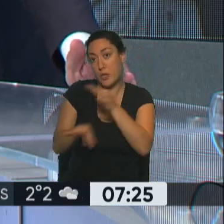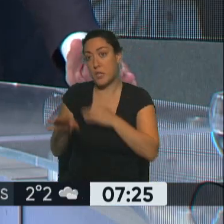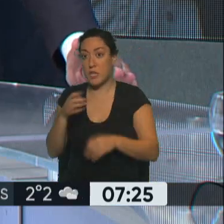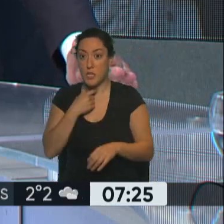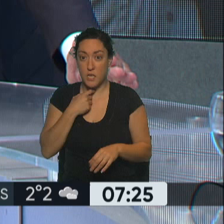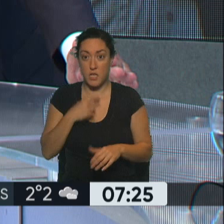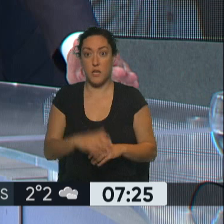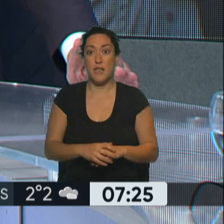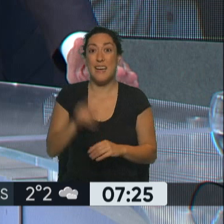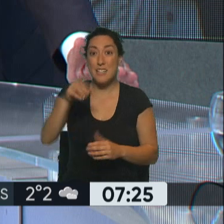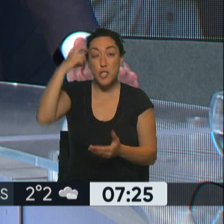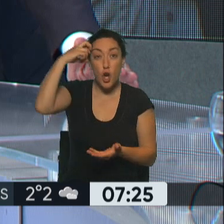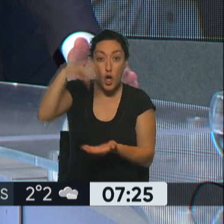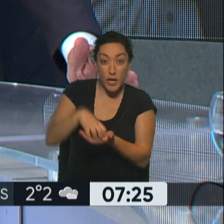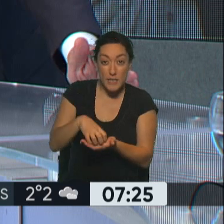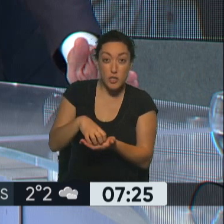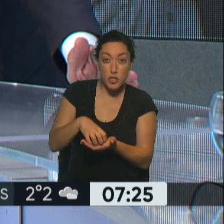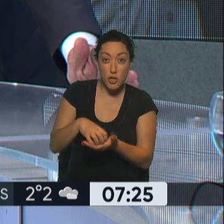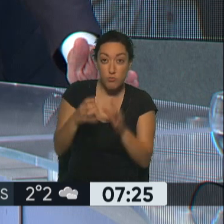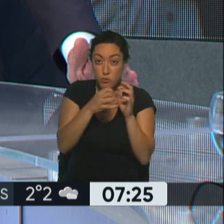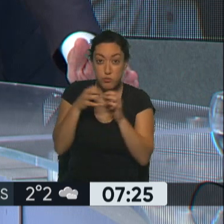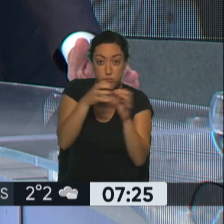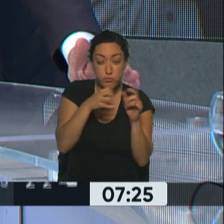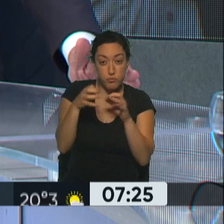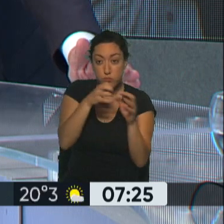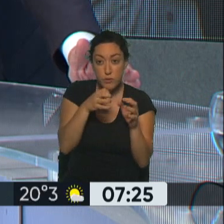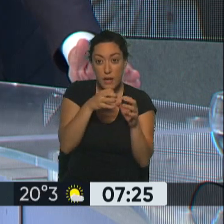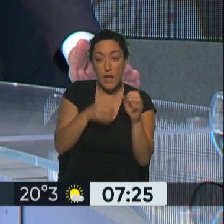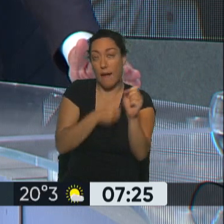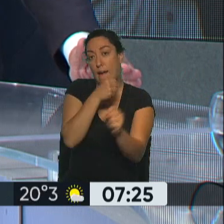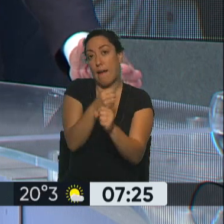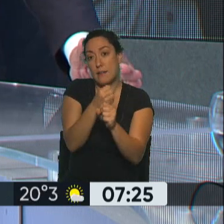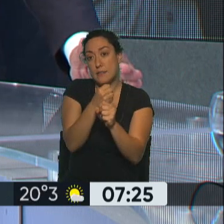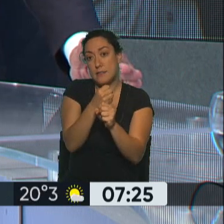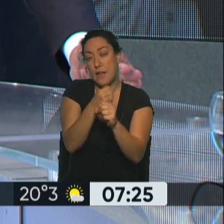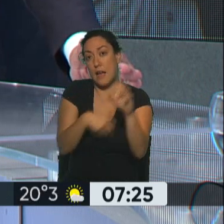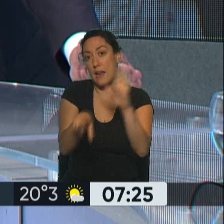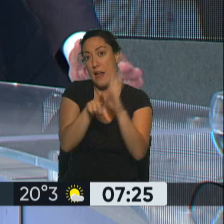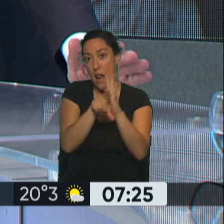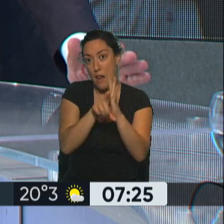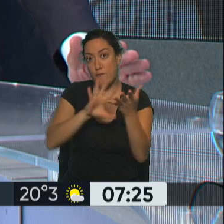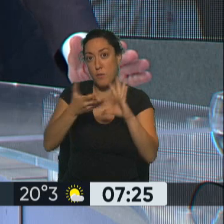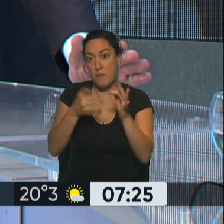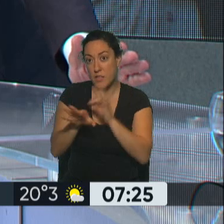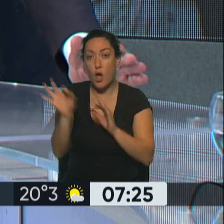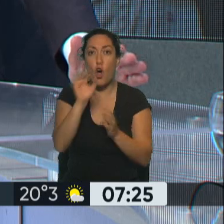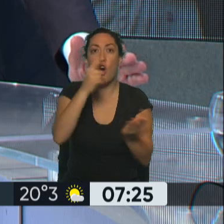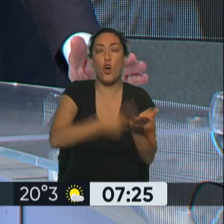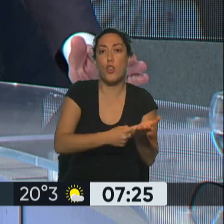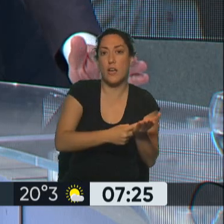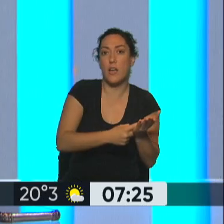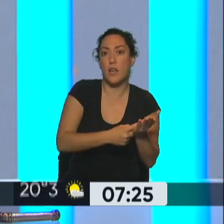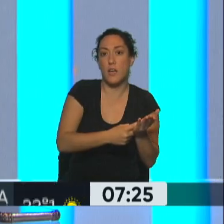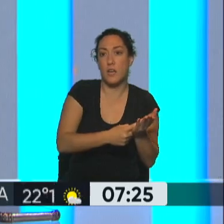pasar por el Congreso para que tenga legalidad o se puede definir por decreto?